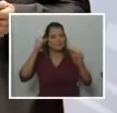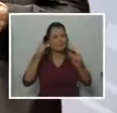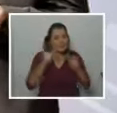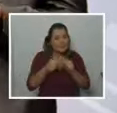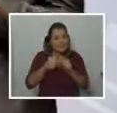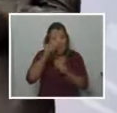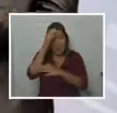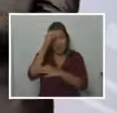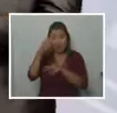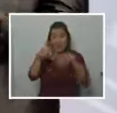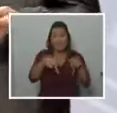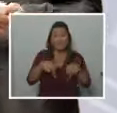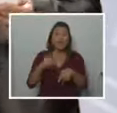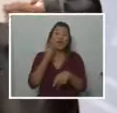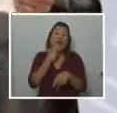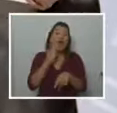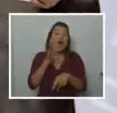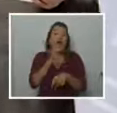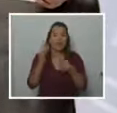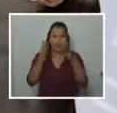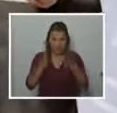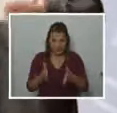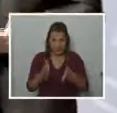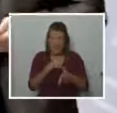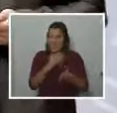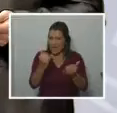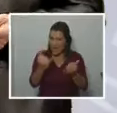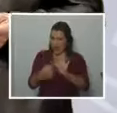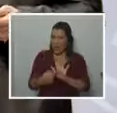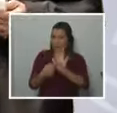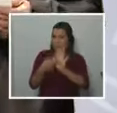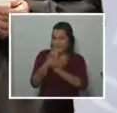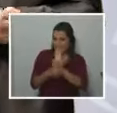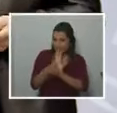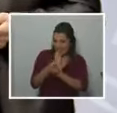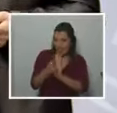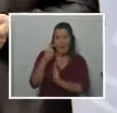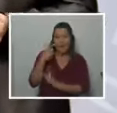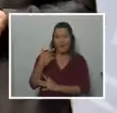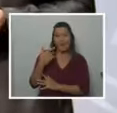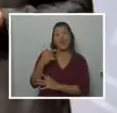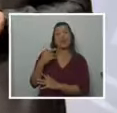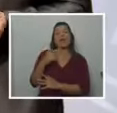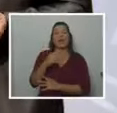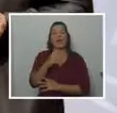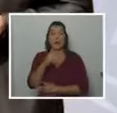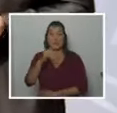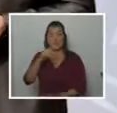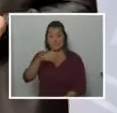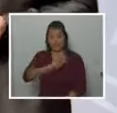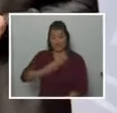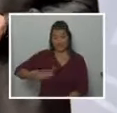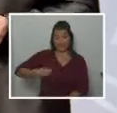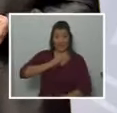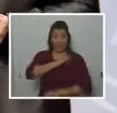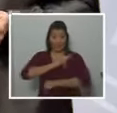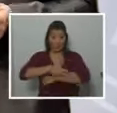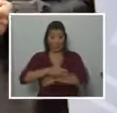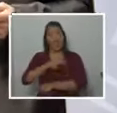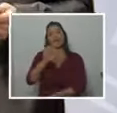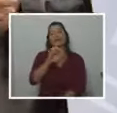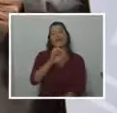afro costarricense, y voy a dejarles un video para que doña Esmeralda Brito González, quien es la presidenta